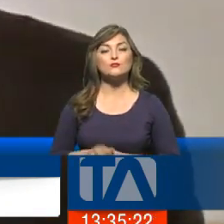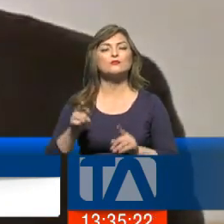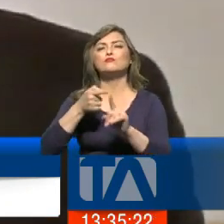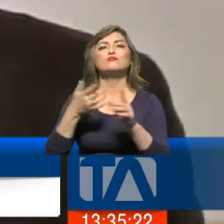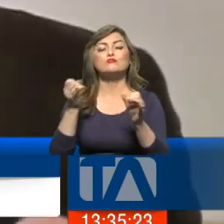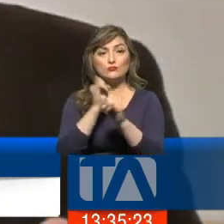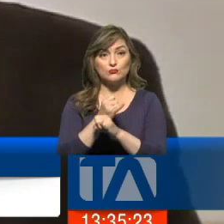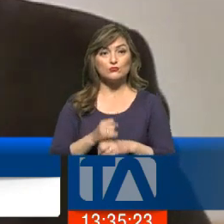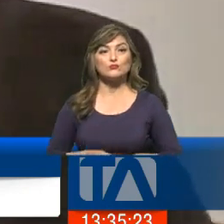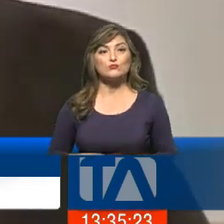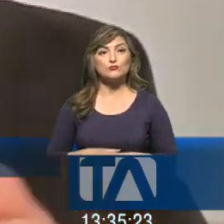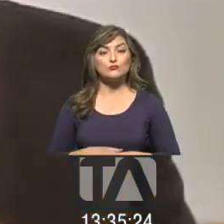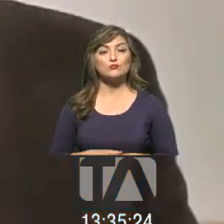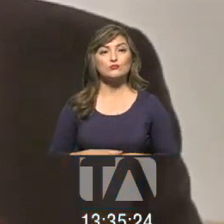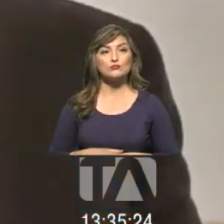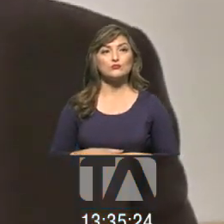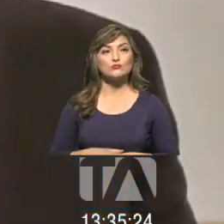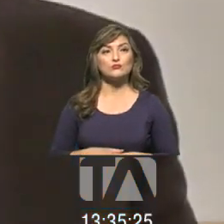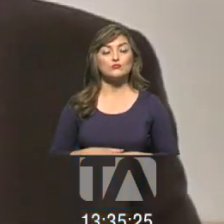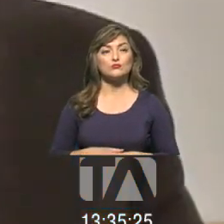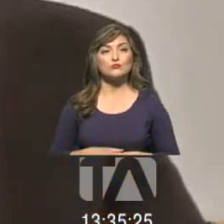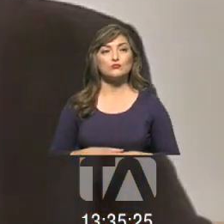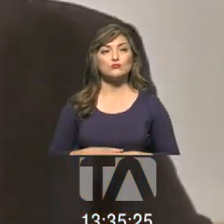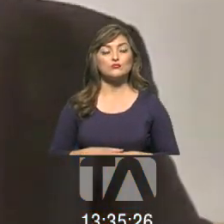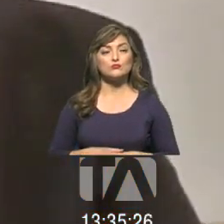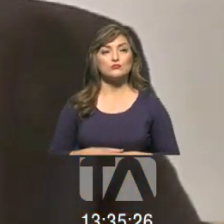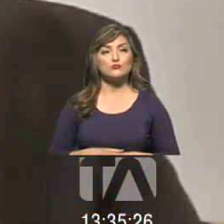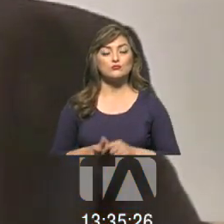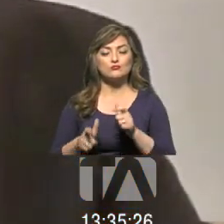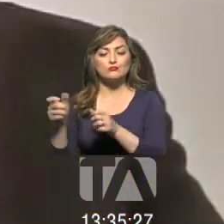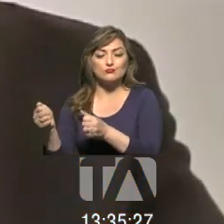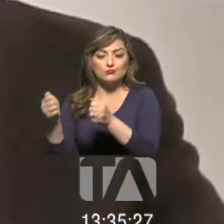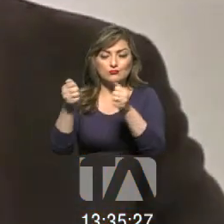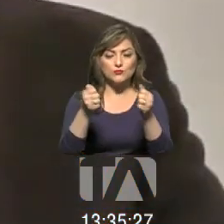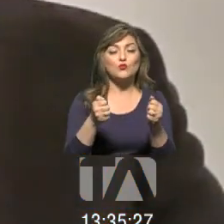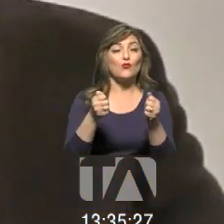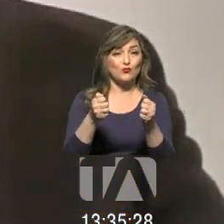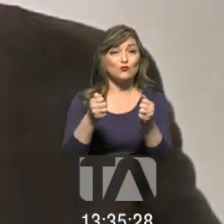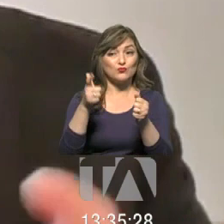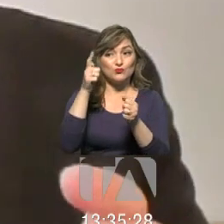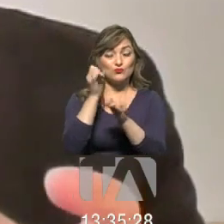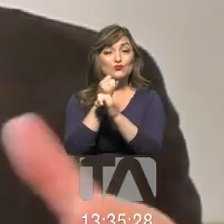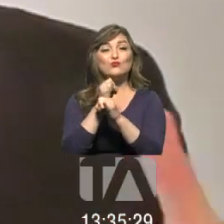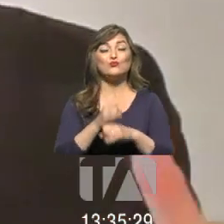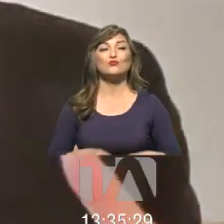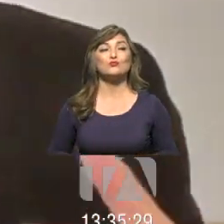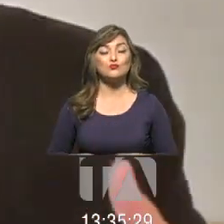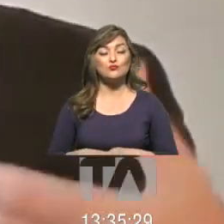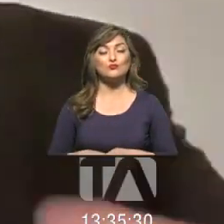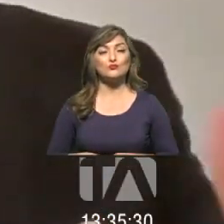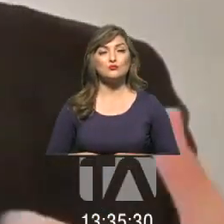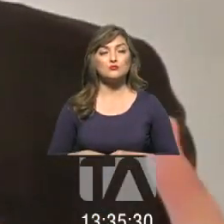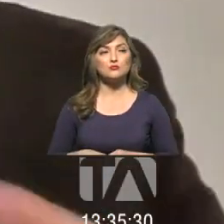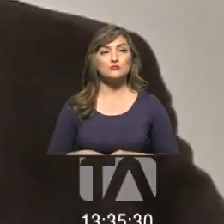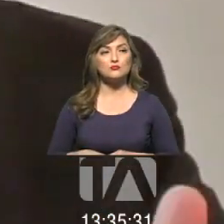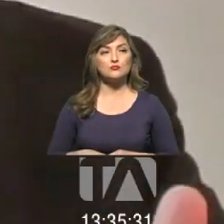las instituciones y quienes lleguen a ocupar o quienes vayan a ser designados para ocupar las cabezas de esas instituciones, para que también